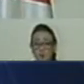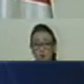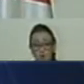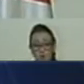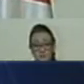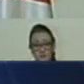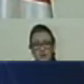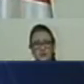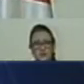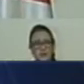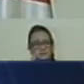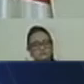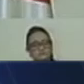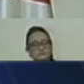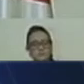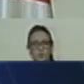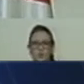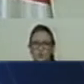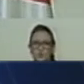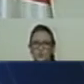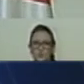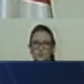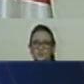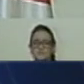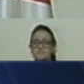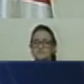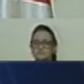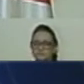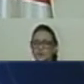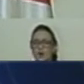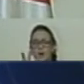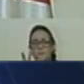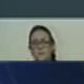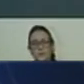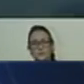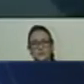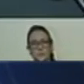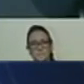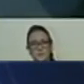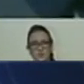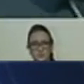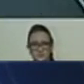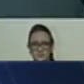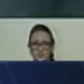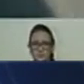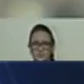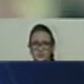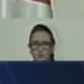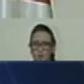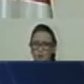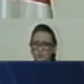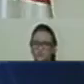electoral de manera impecable desde la aprobación en 1999 de esta Constitución. Impecable.